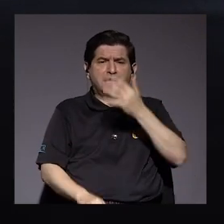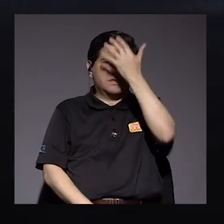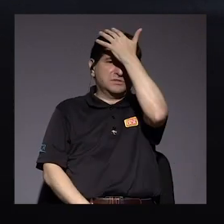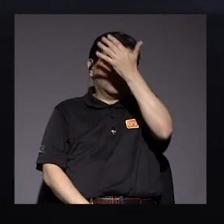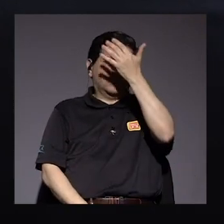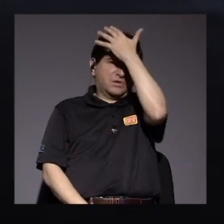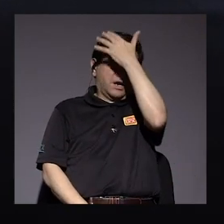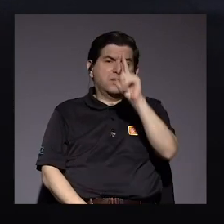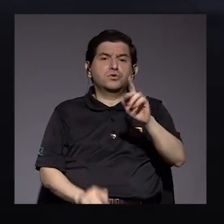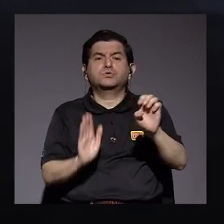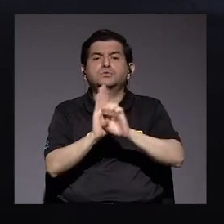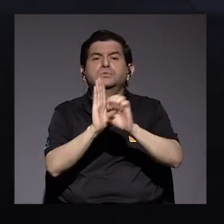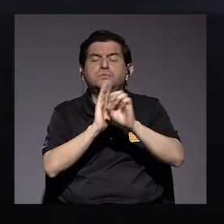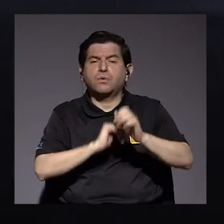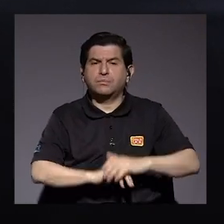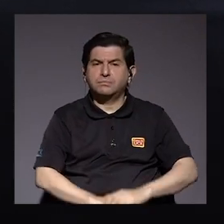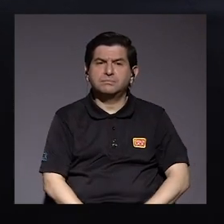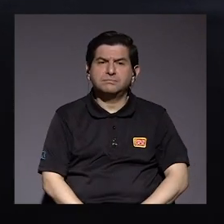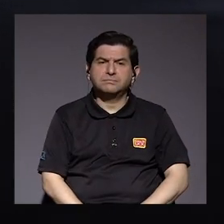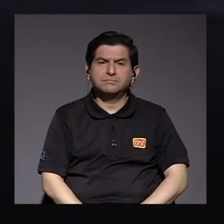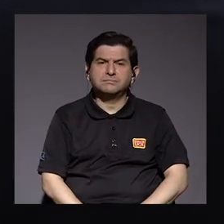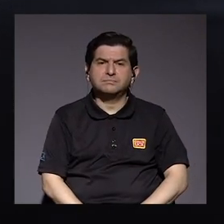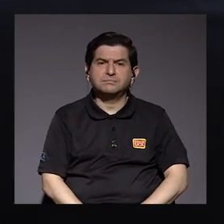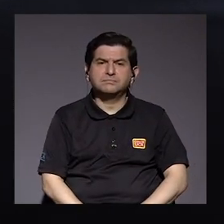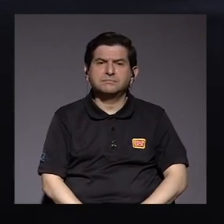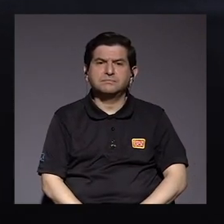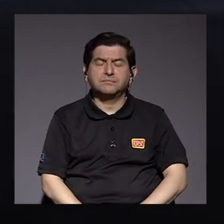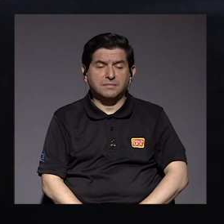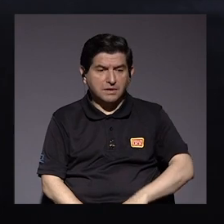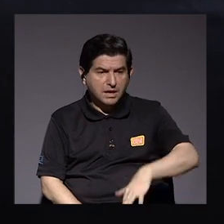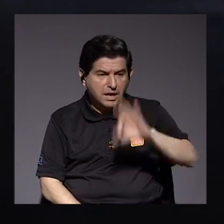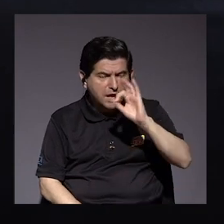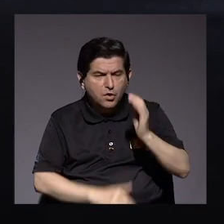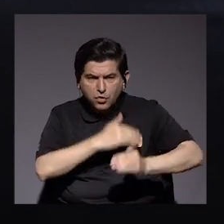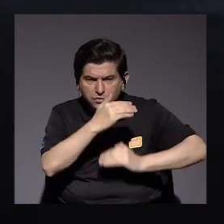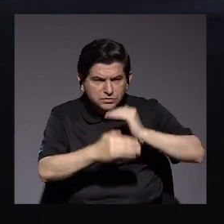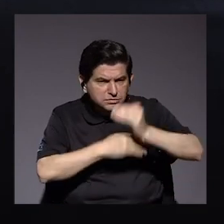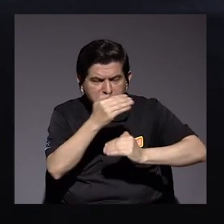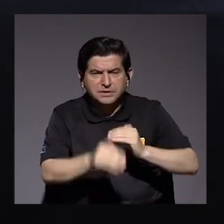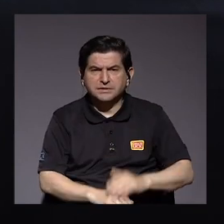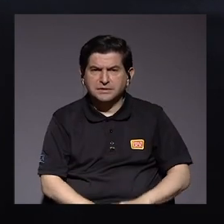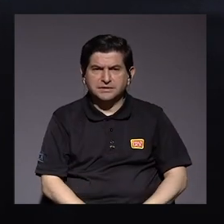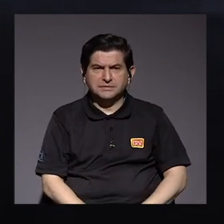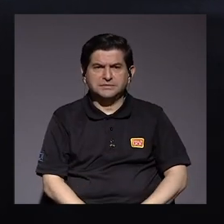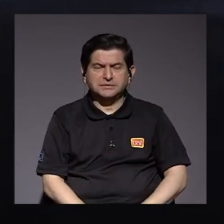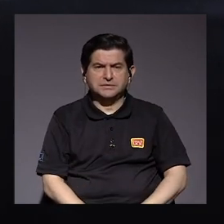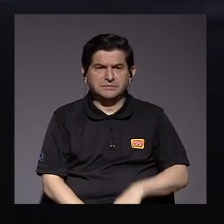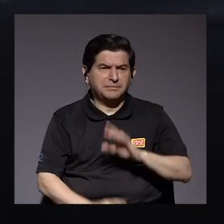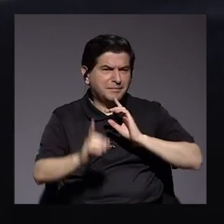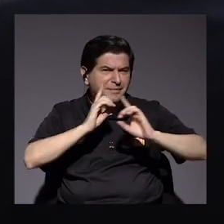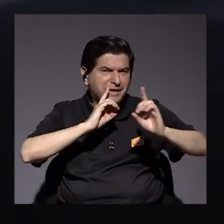del caso de carlos alvarado es un ejemplo ahora nos encontramos en ese proceso que para sentarse a dialogar